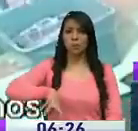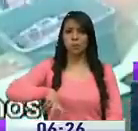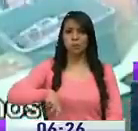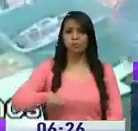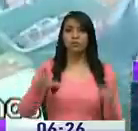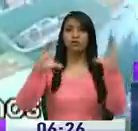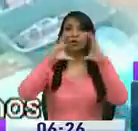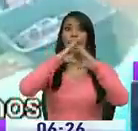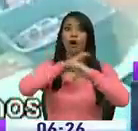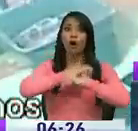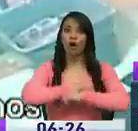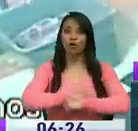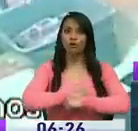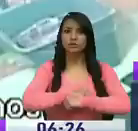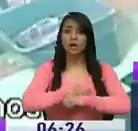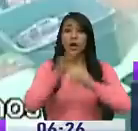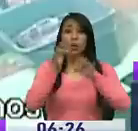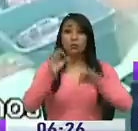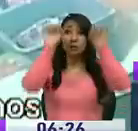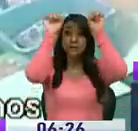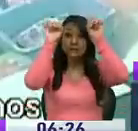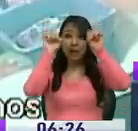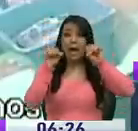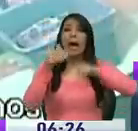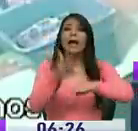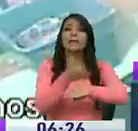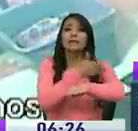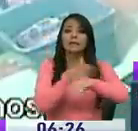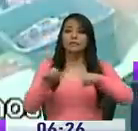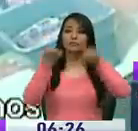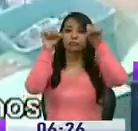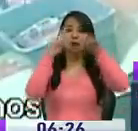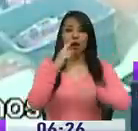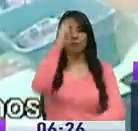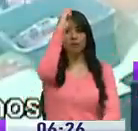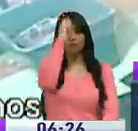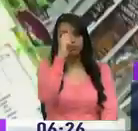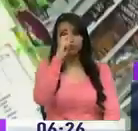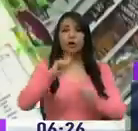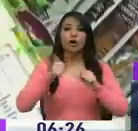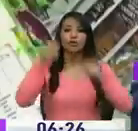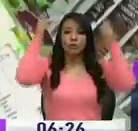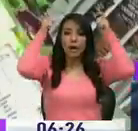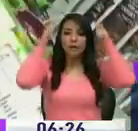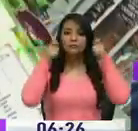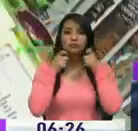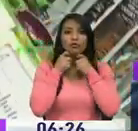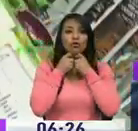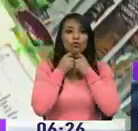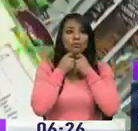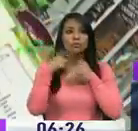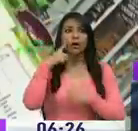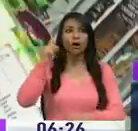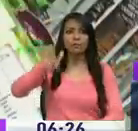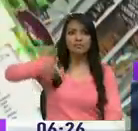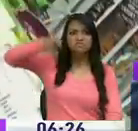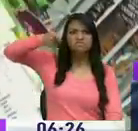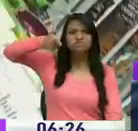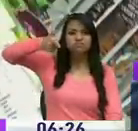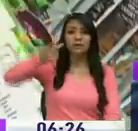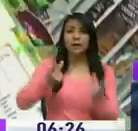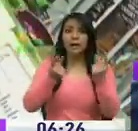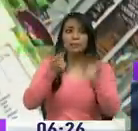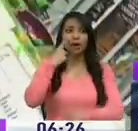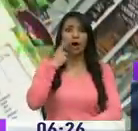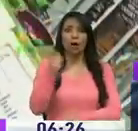noche y antes que cierren el negocio ingresaron el uno llevaba gorra y el otro casco de pronto el último sacó un arma de fuego y apuntó al